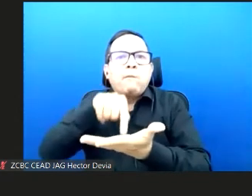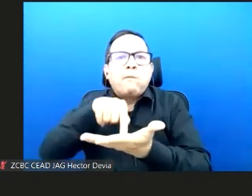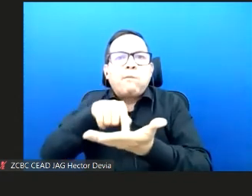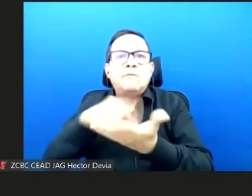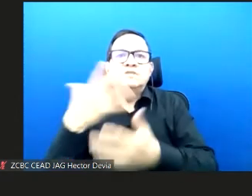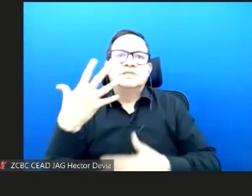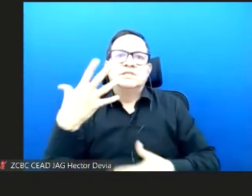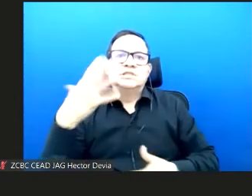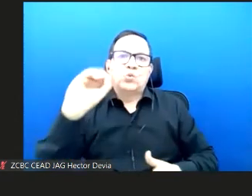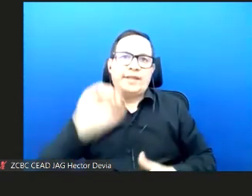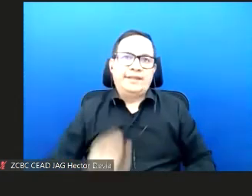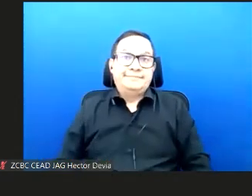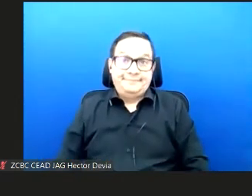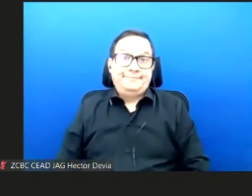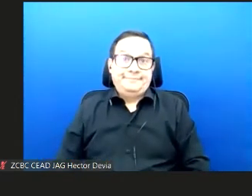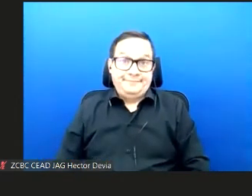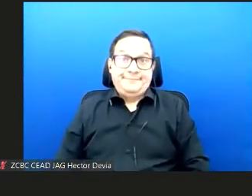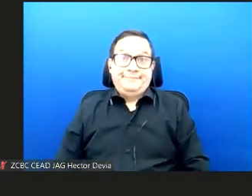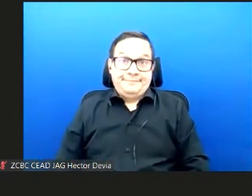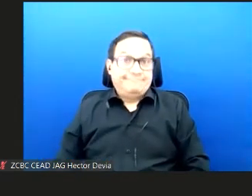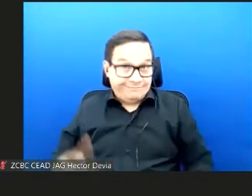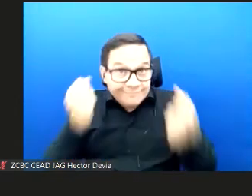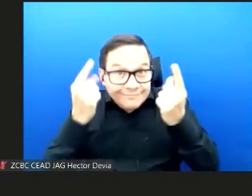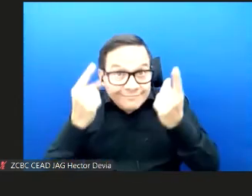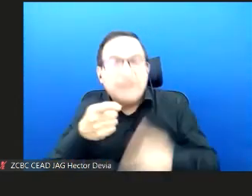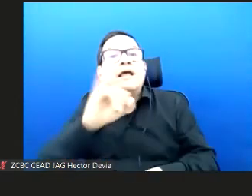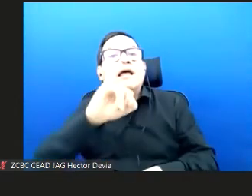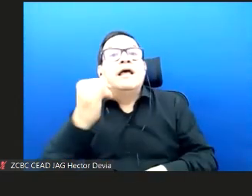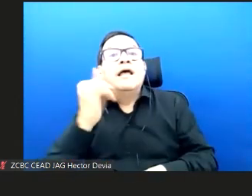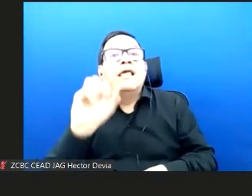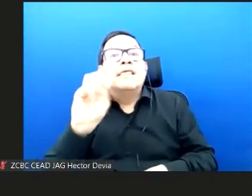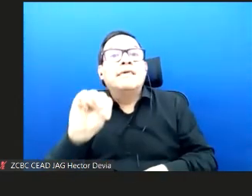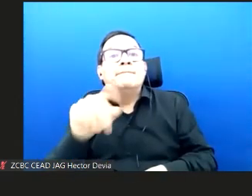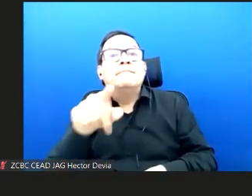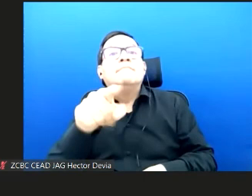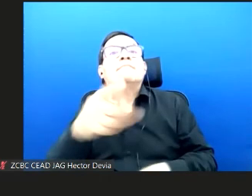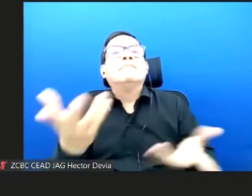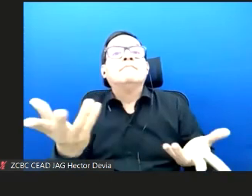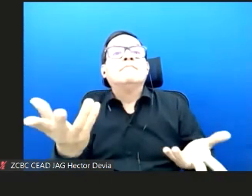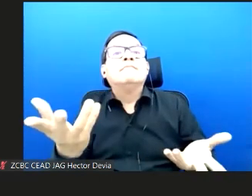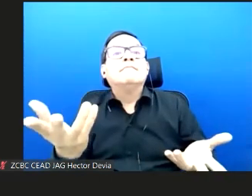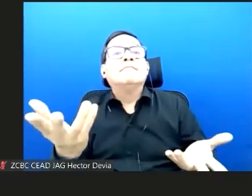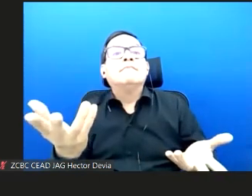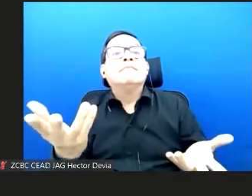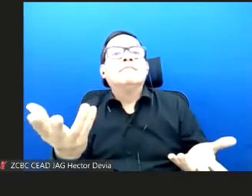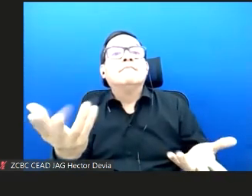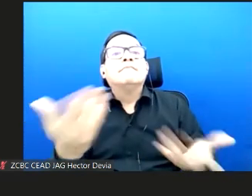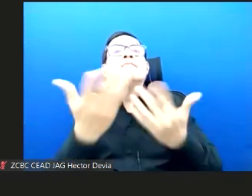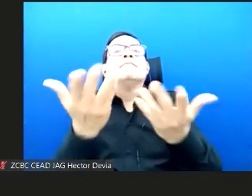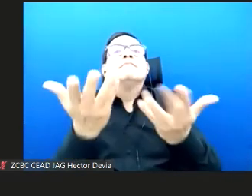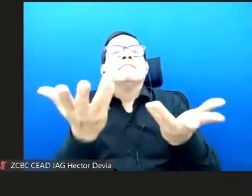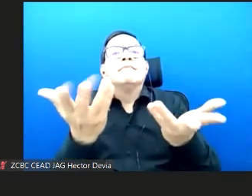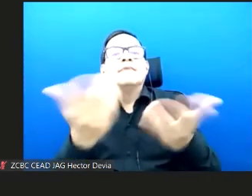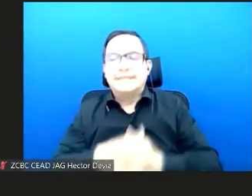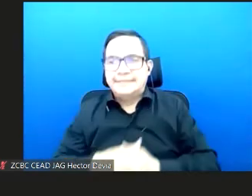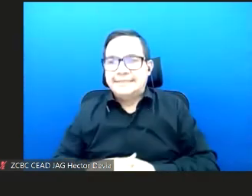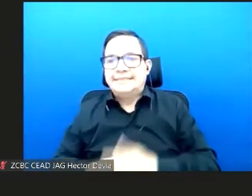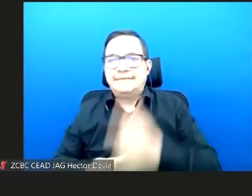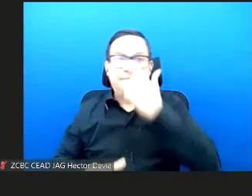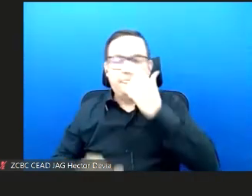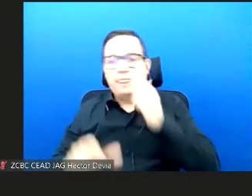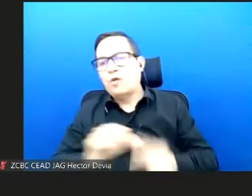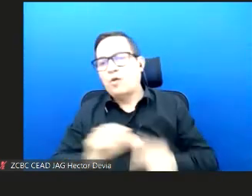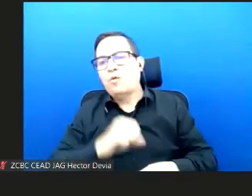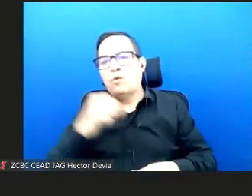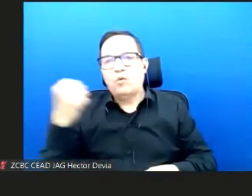Muy bien, listo. Entonces veo que sí me van siguiendo. Vamos con el otro dato. Este también se los